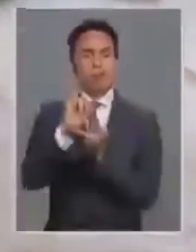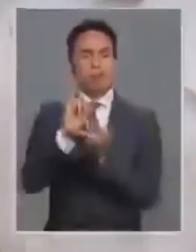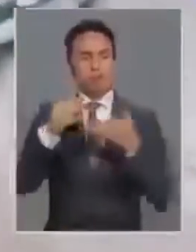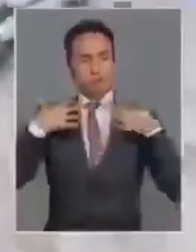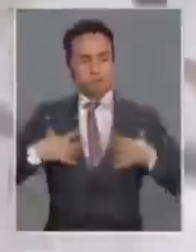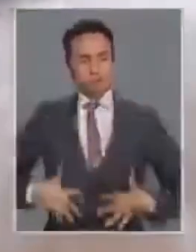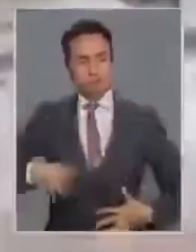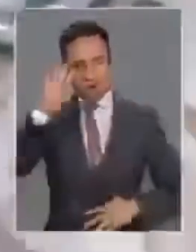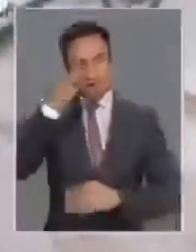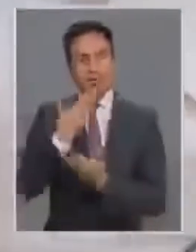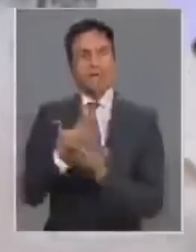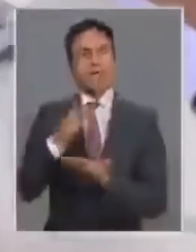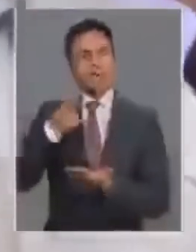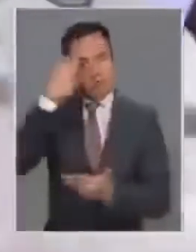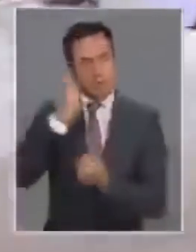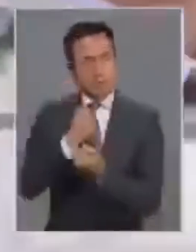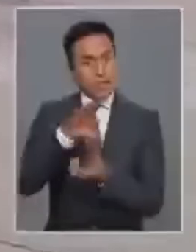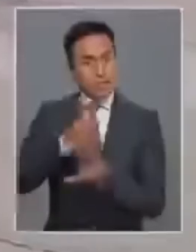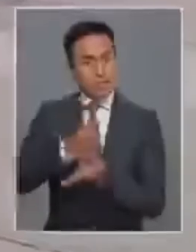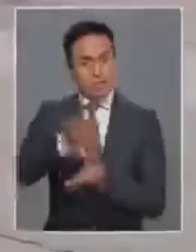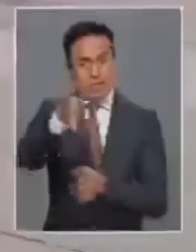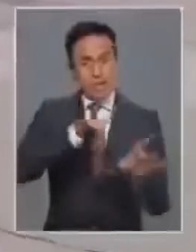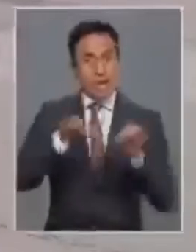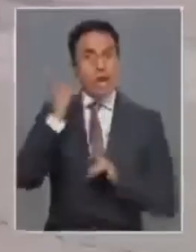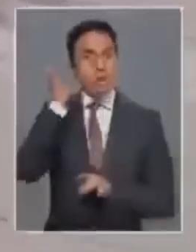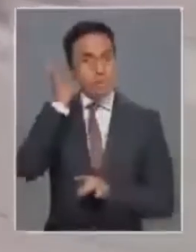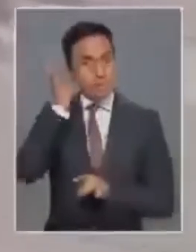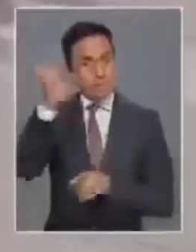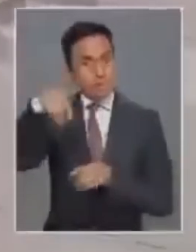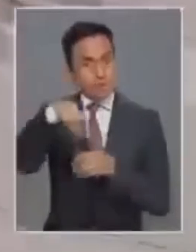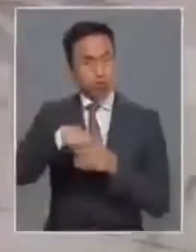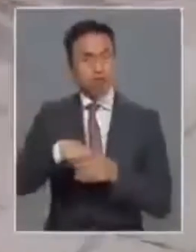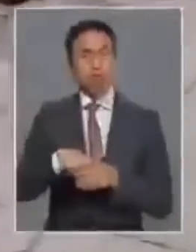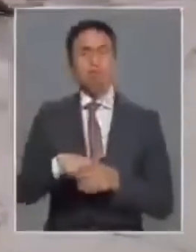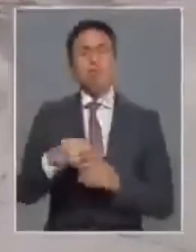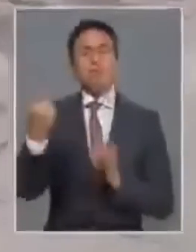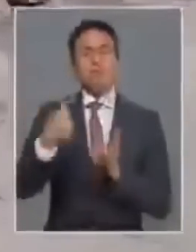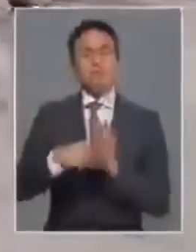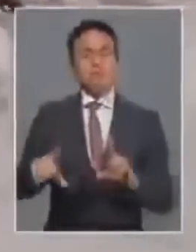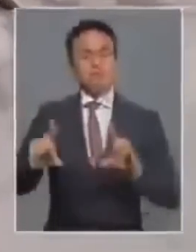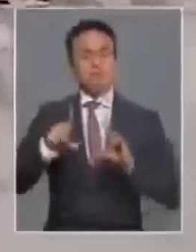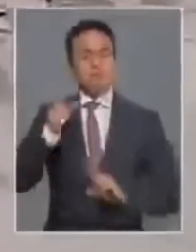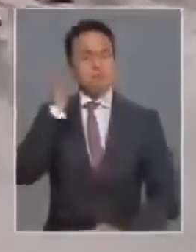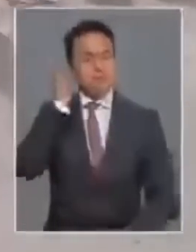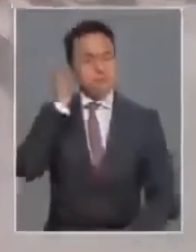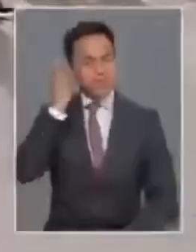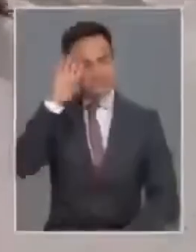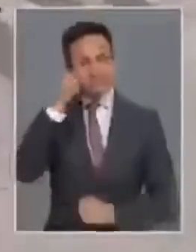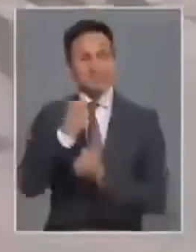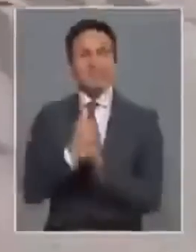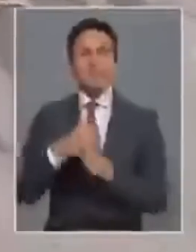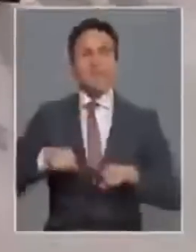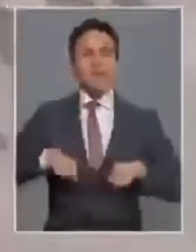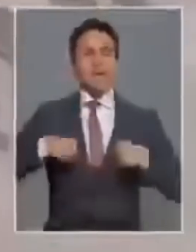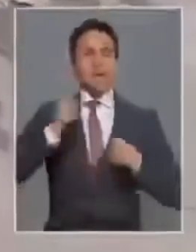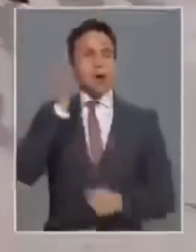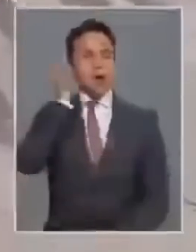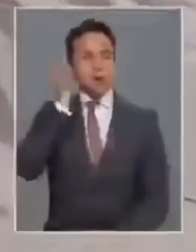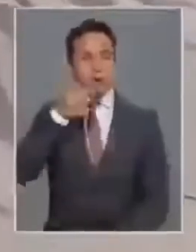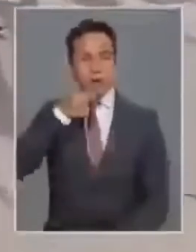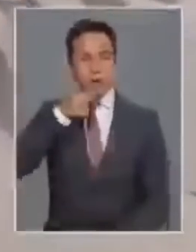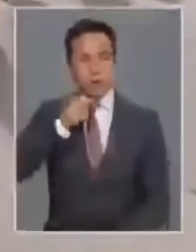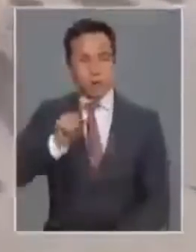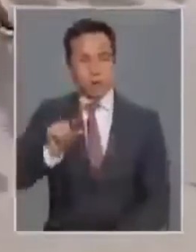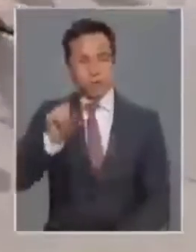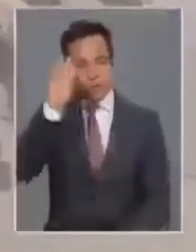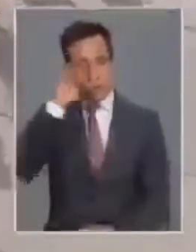pues, le hacemos y les tenemos esta pregunta, porque gracias a Dios, la vez pasada que tuvimos un montón de preguntas y de inquietudes, todas nos las respondieron. Así que en